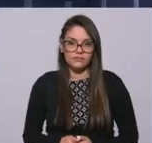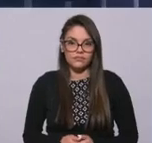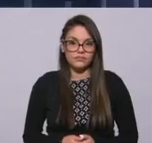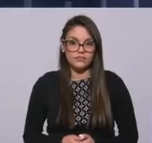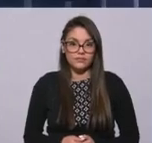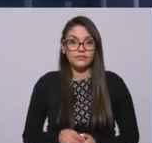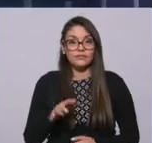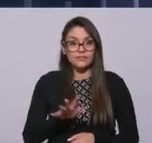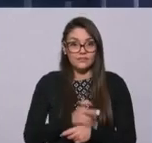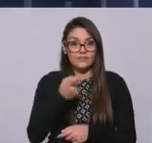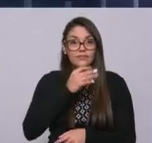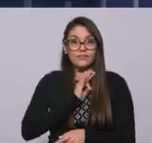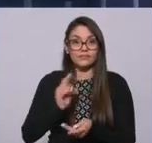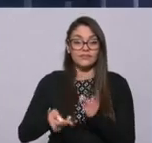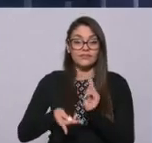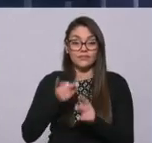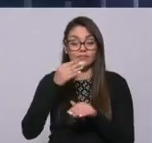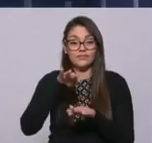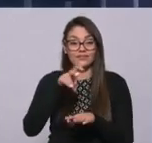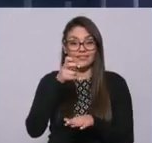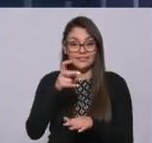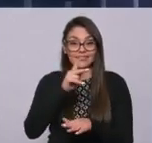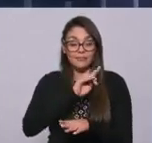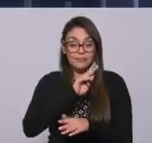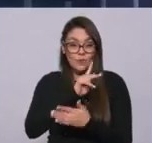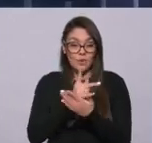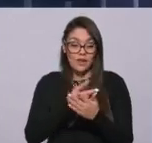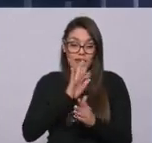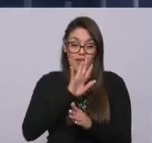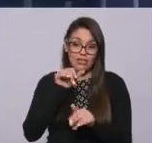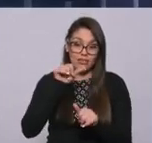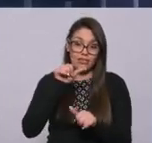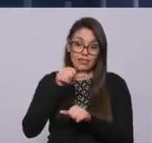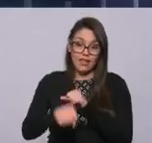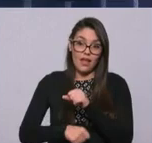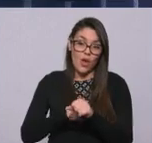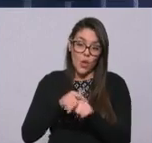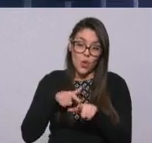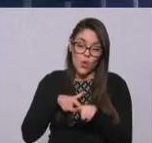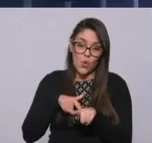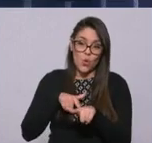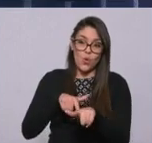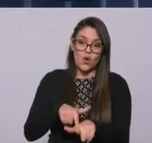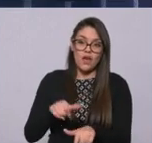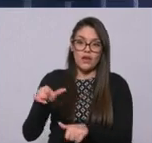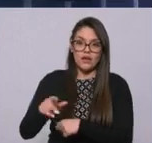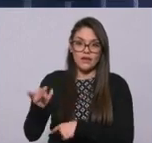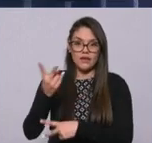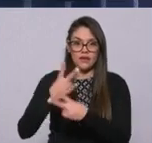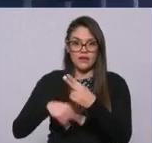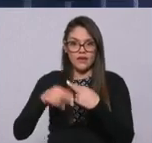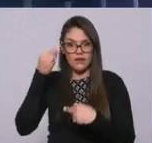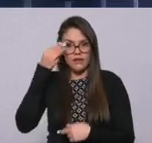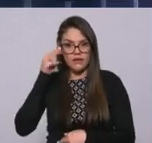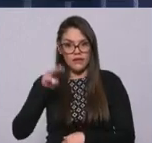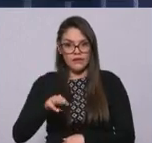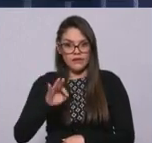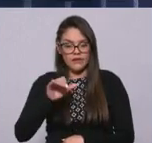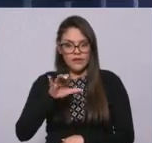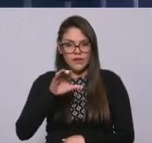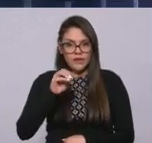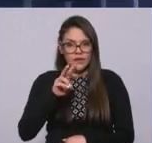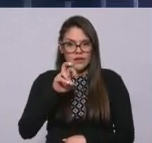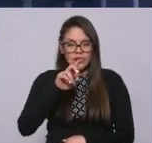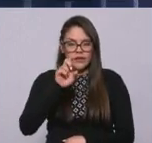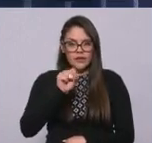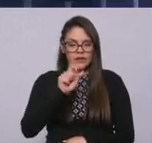Justo para conversar a detalle sobre este programa que cumple ya 16 años de vigencia, nos acompaña el maestro Eduardo Francisco Veraza Cruz. Él